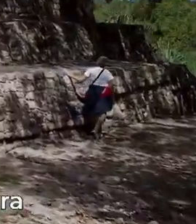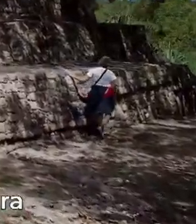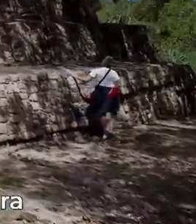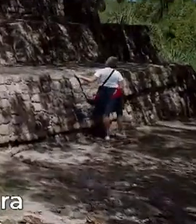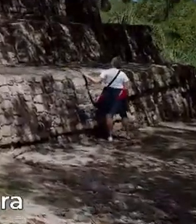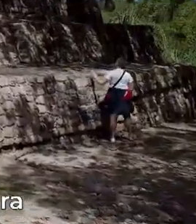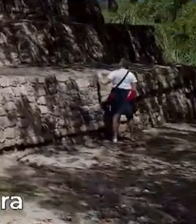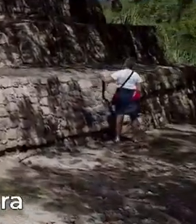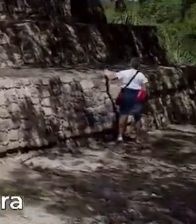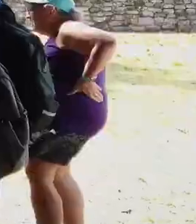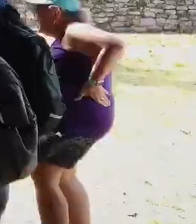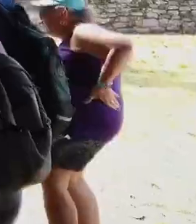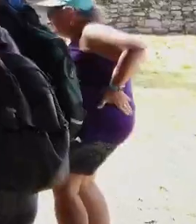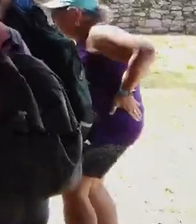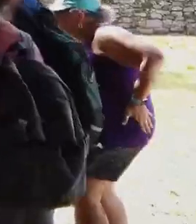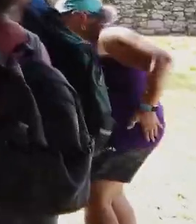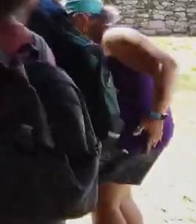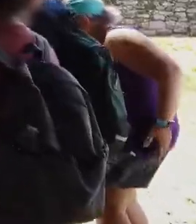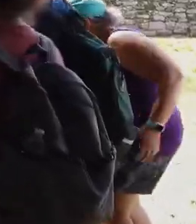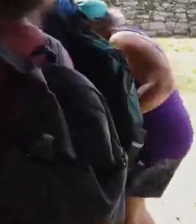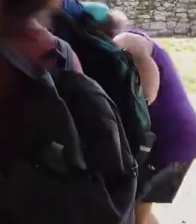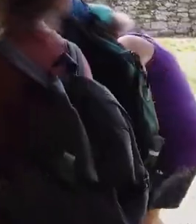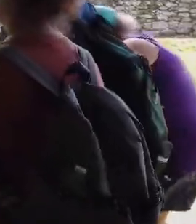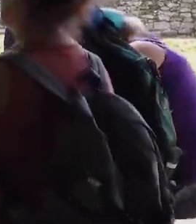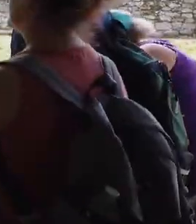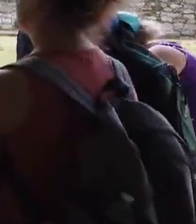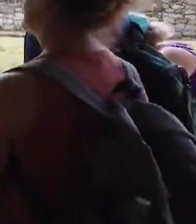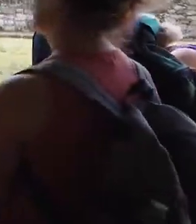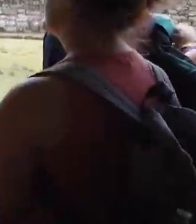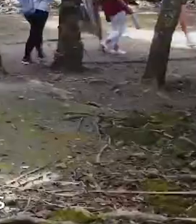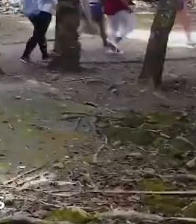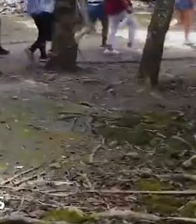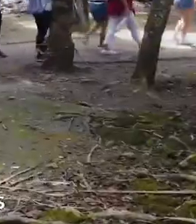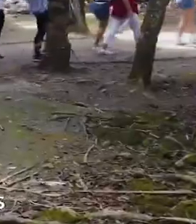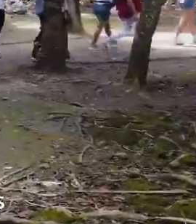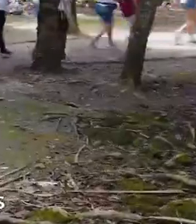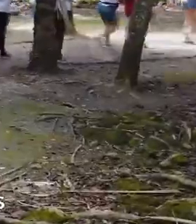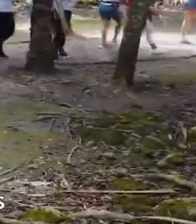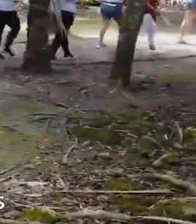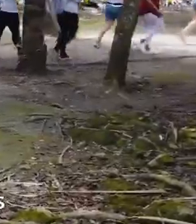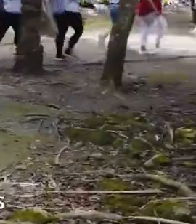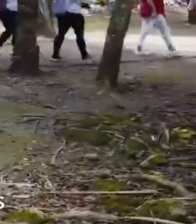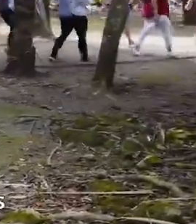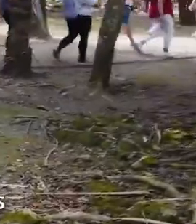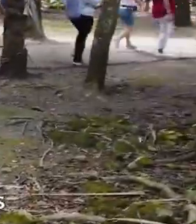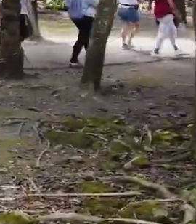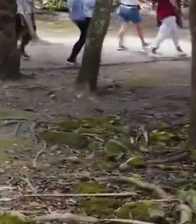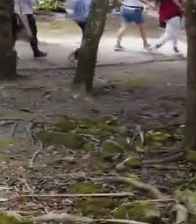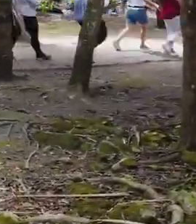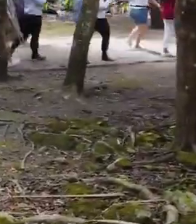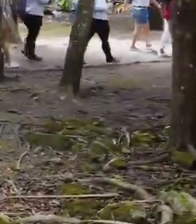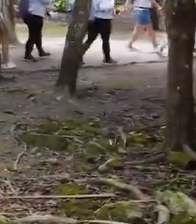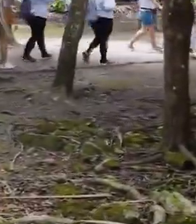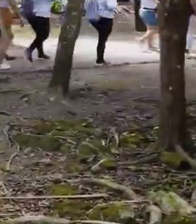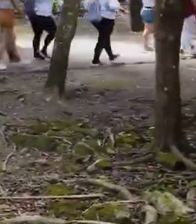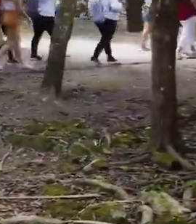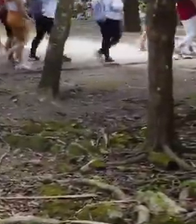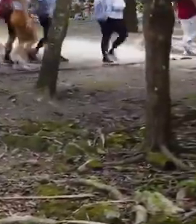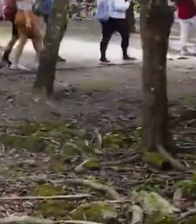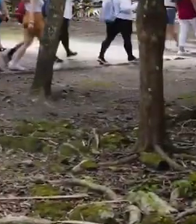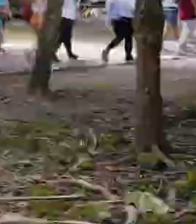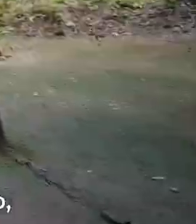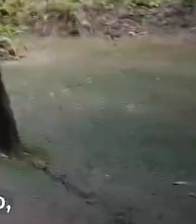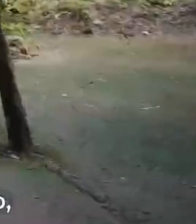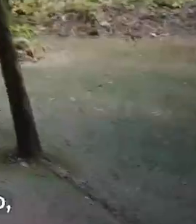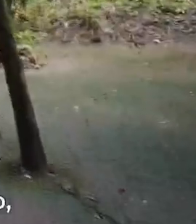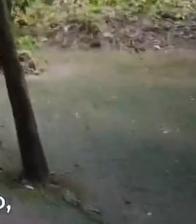genera nueva infraestructura para la atención al público visitante y se adecuan senderos interpretativos que alcanzan un recorrido